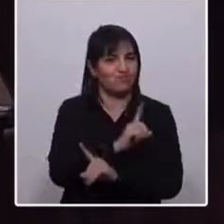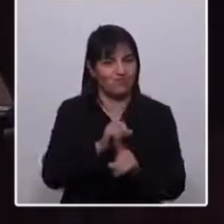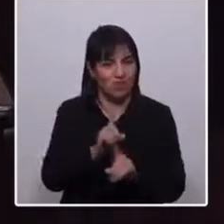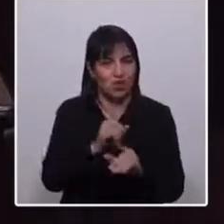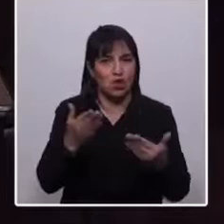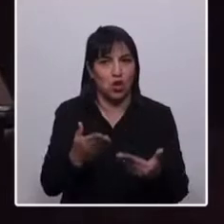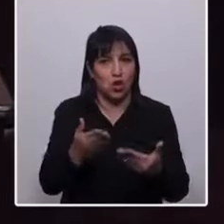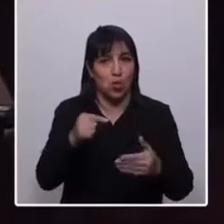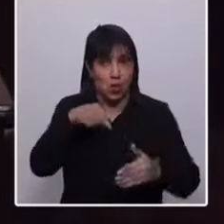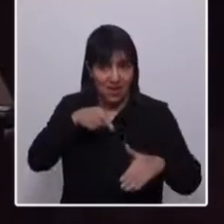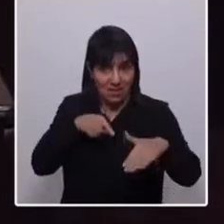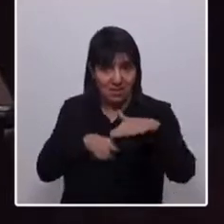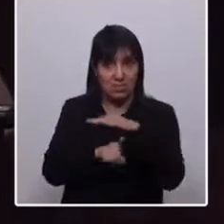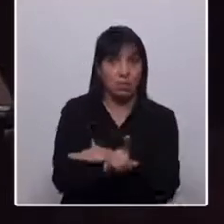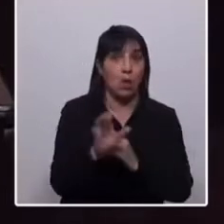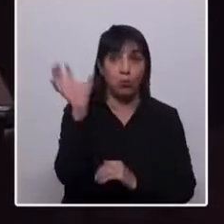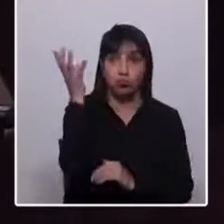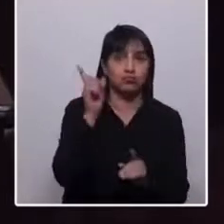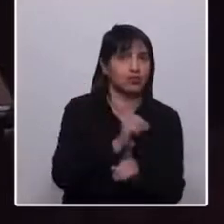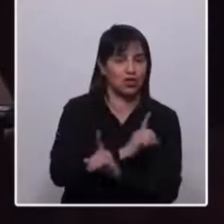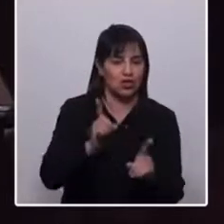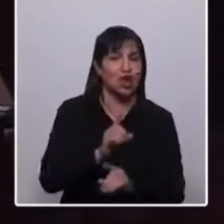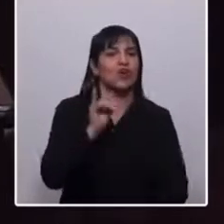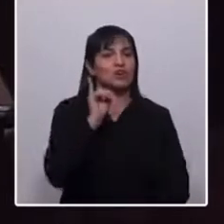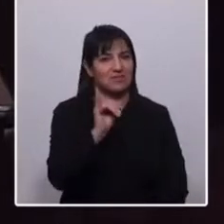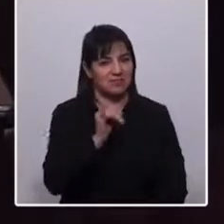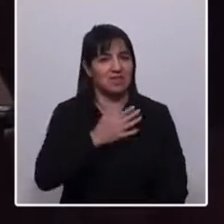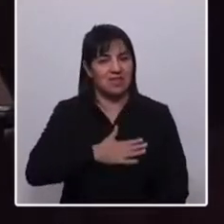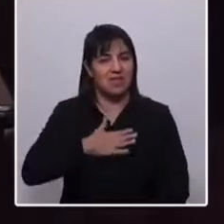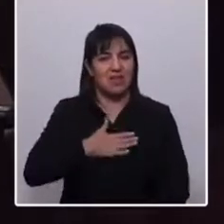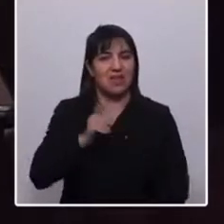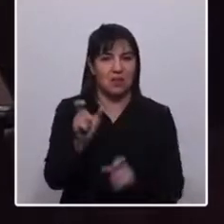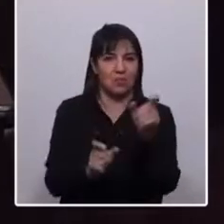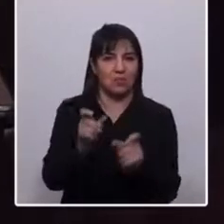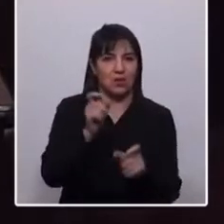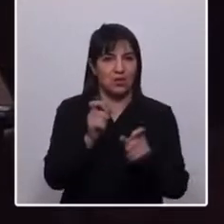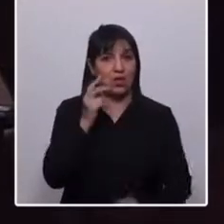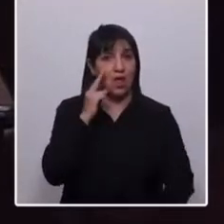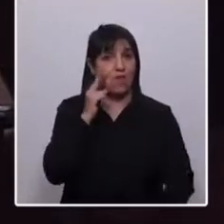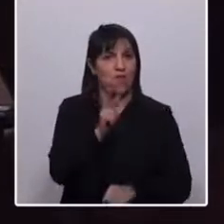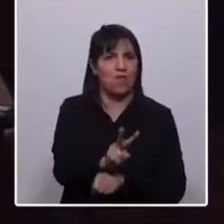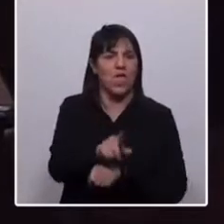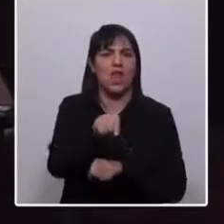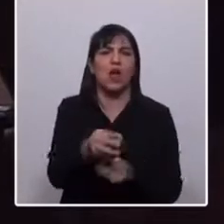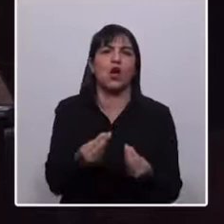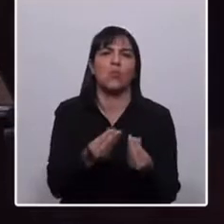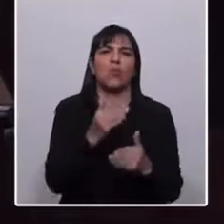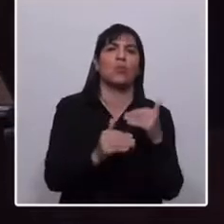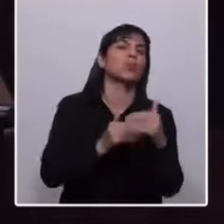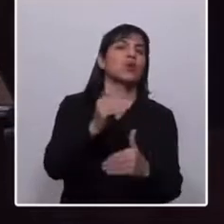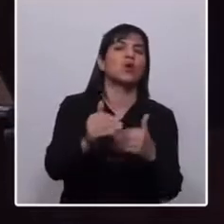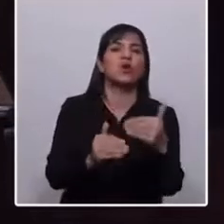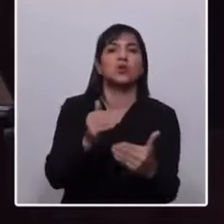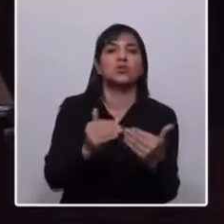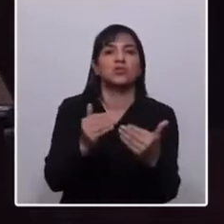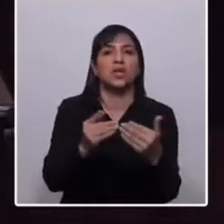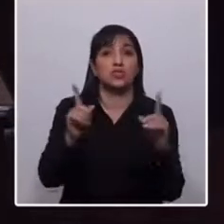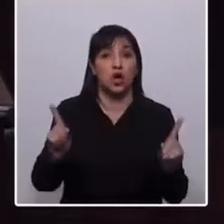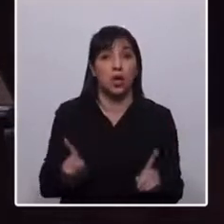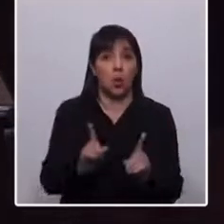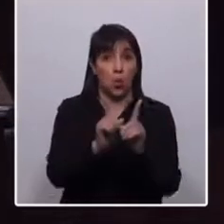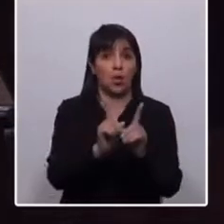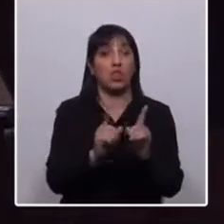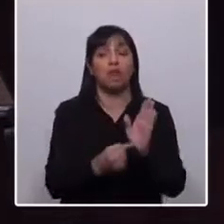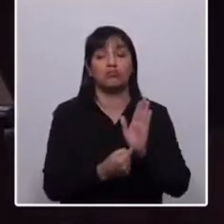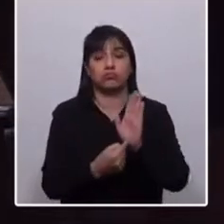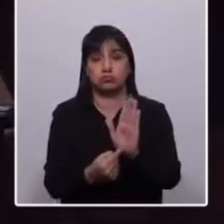ser ingenua. Lo que sí esperaba era que las personas vieran y fueran testigos de cómo se hace un proceso en que se encuentran representadas todas